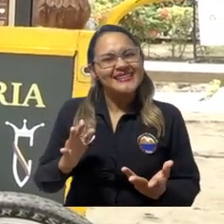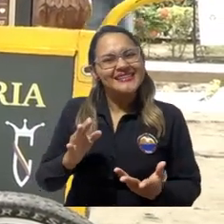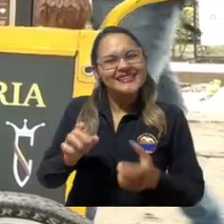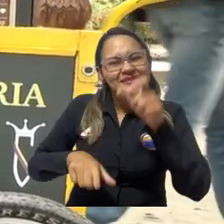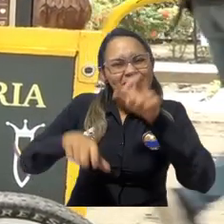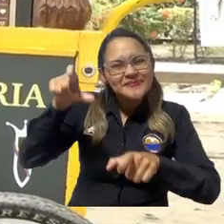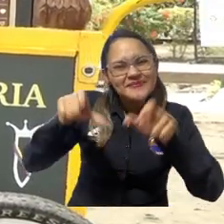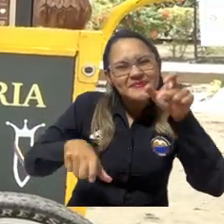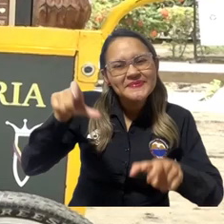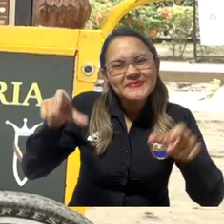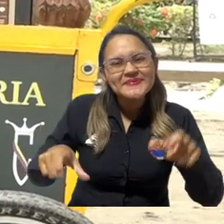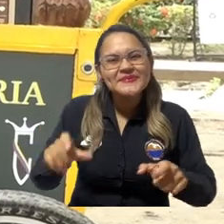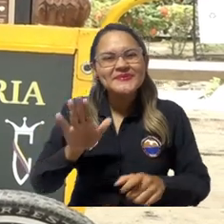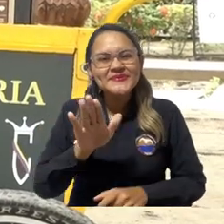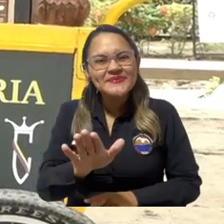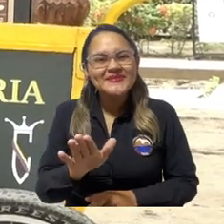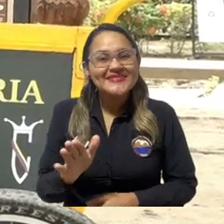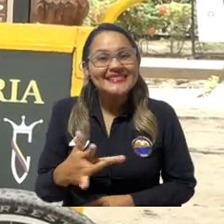un personal